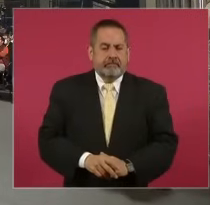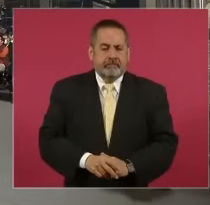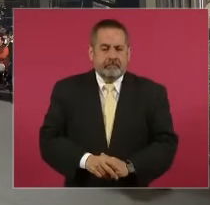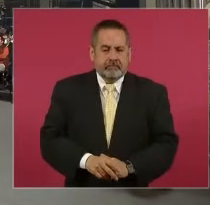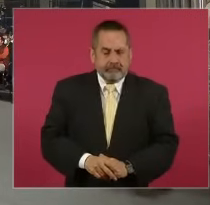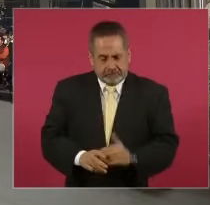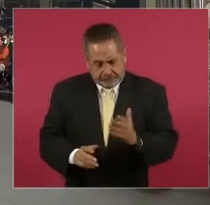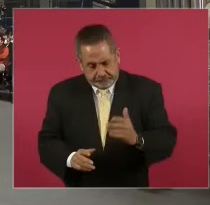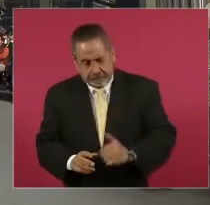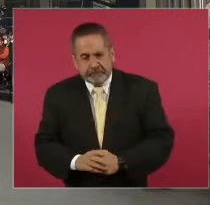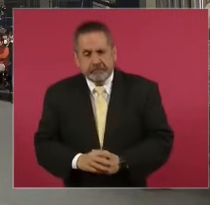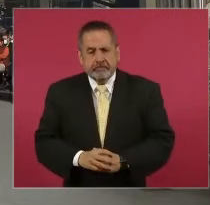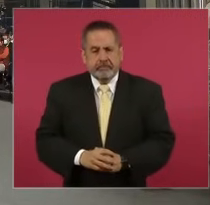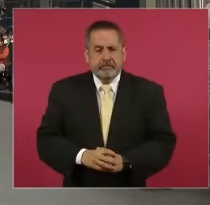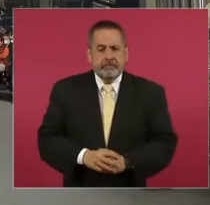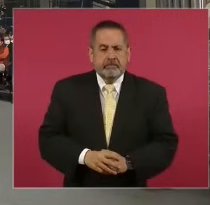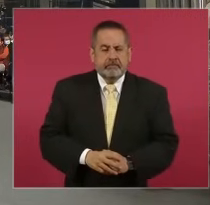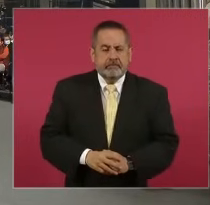Bueno, presidente,